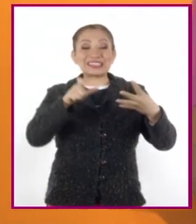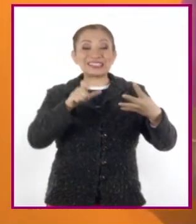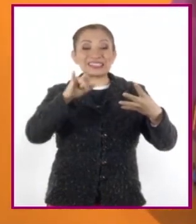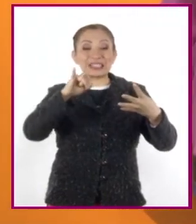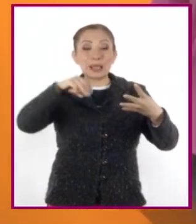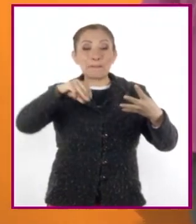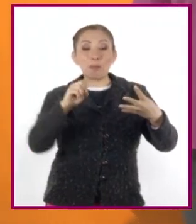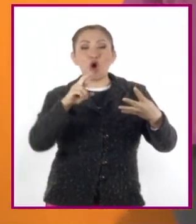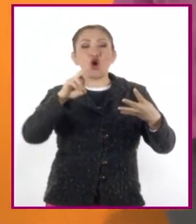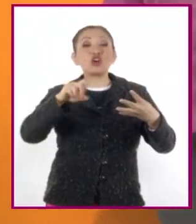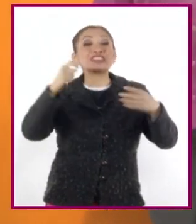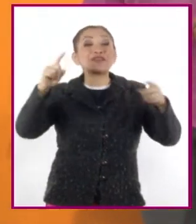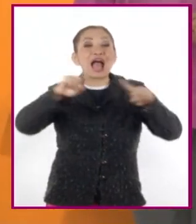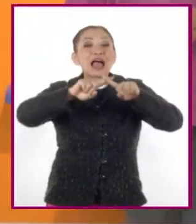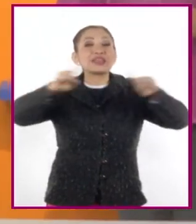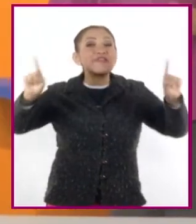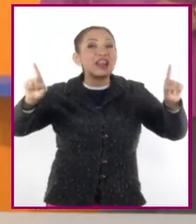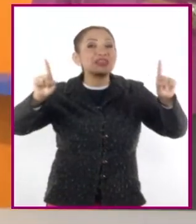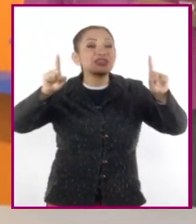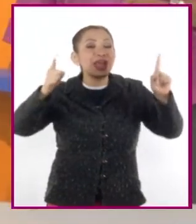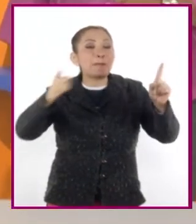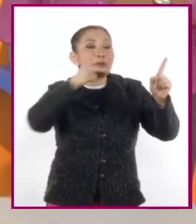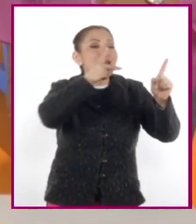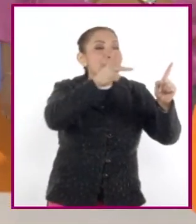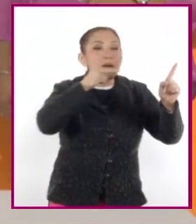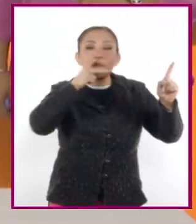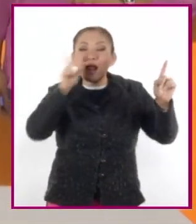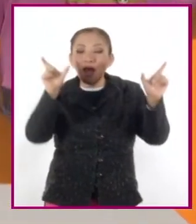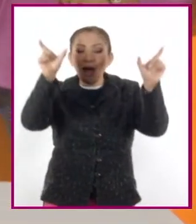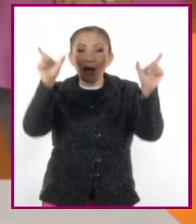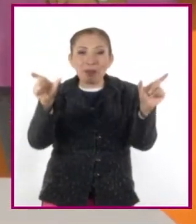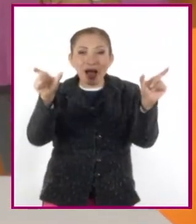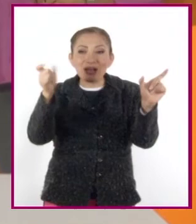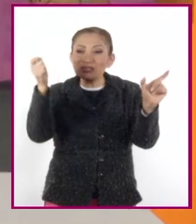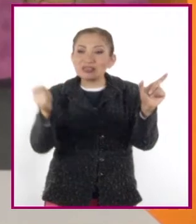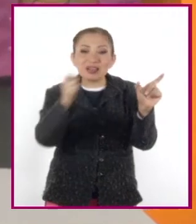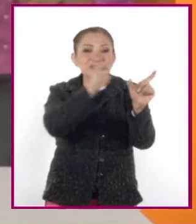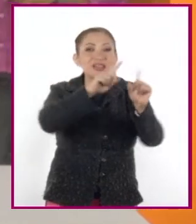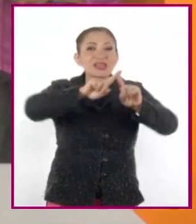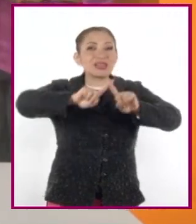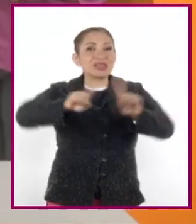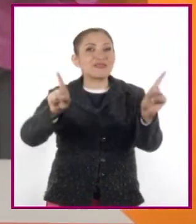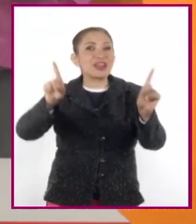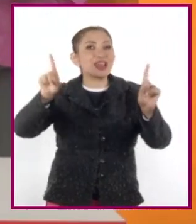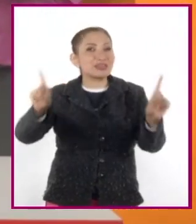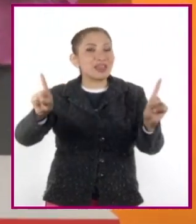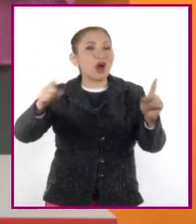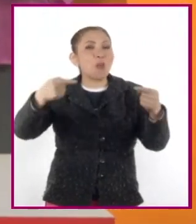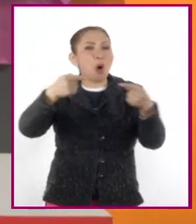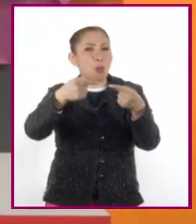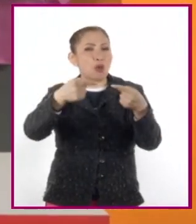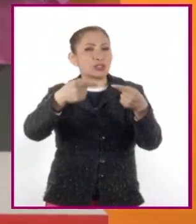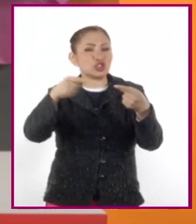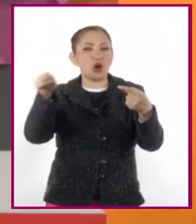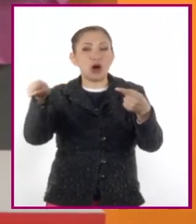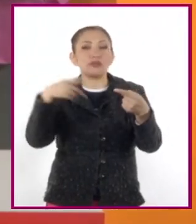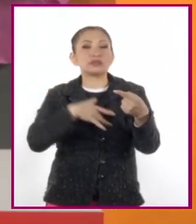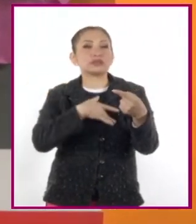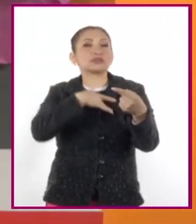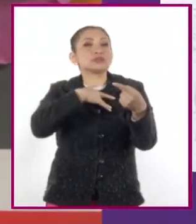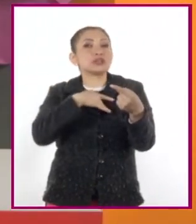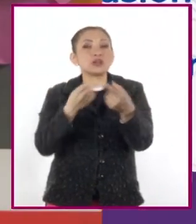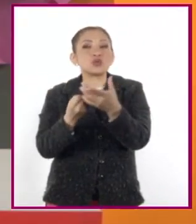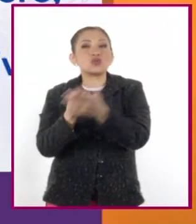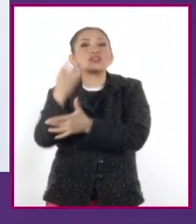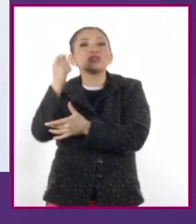una contradicción combinando dos palabras o expresiones de significado opuesto y que dan lugar a un sentido